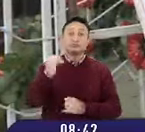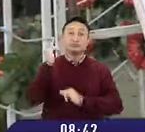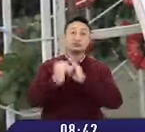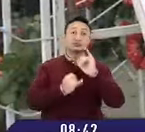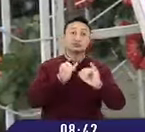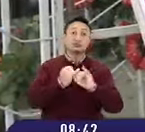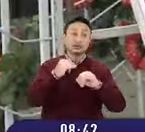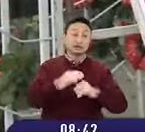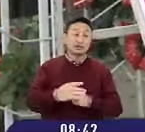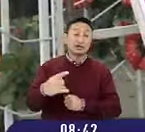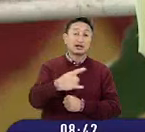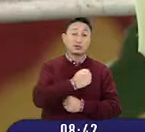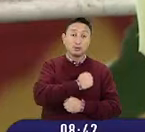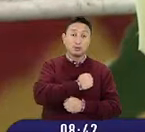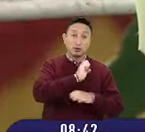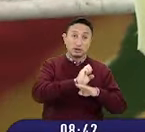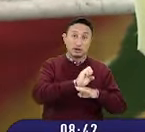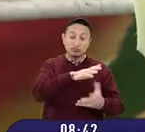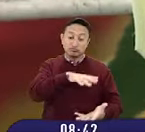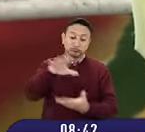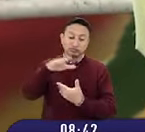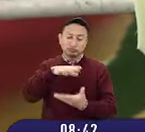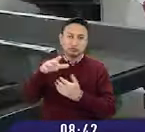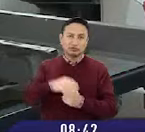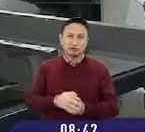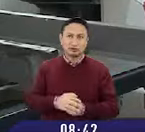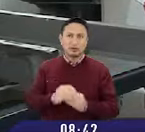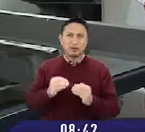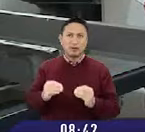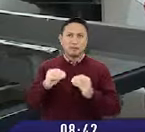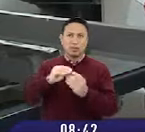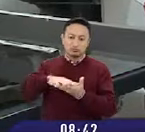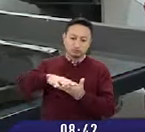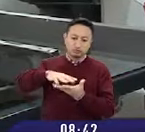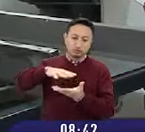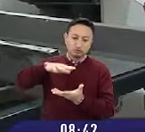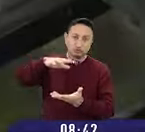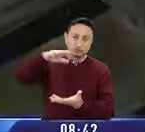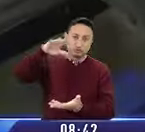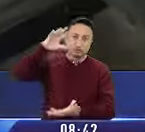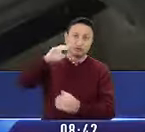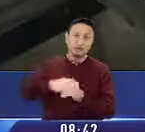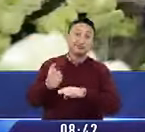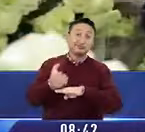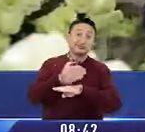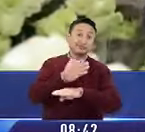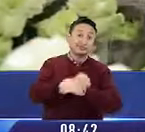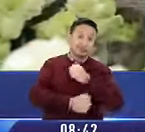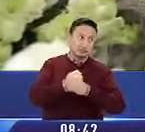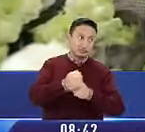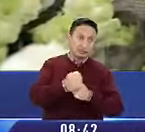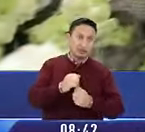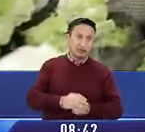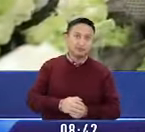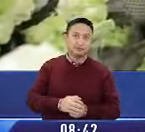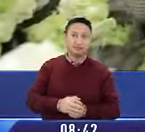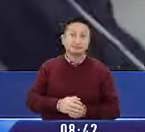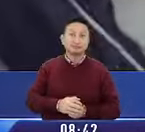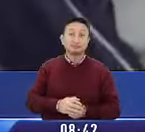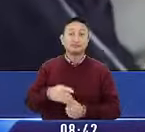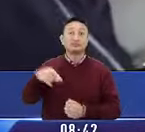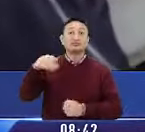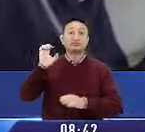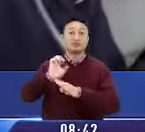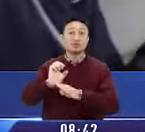las exportaciones de flores ecuatorianas han experimentado un notable incremento en comparación con el año anterior, consolidando la posición del